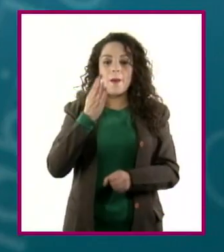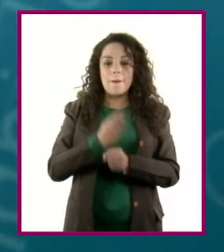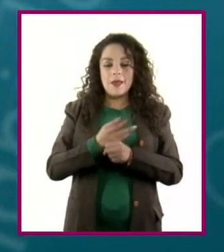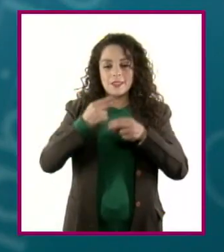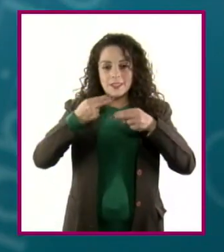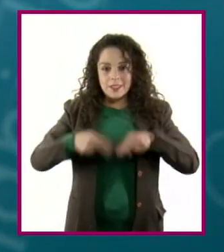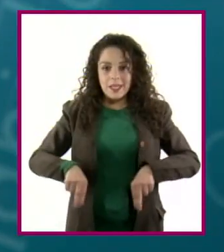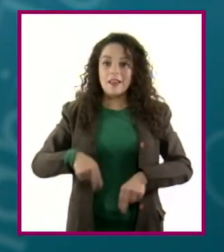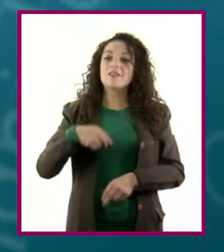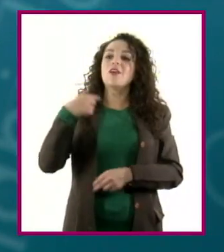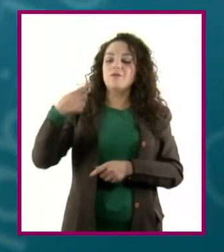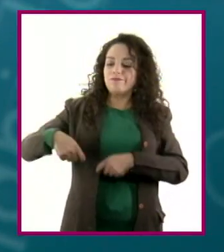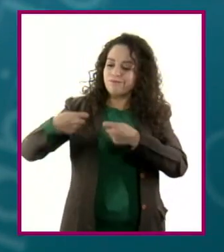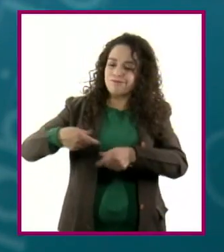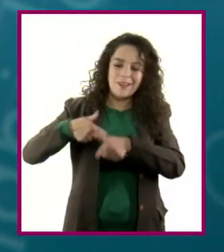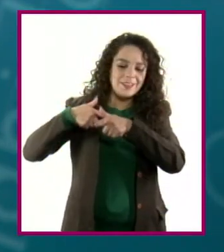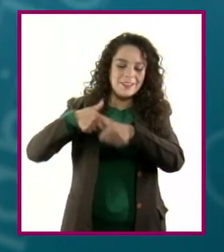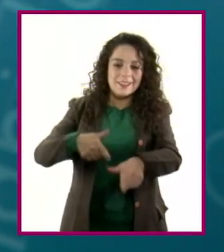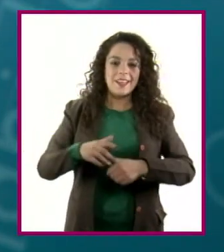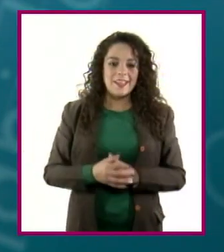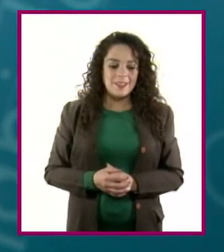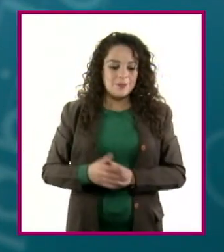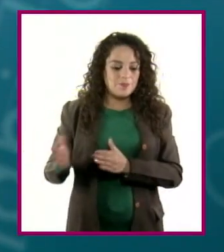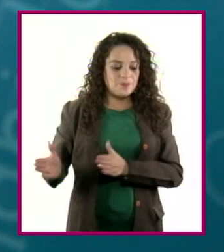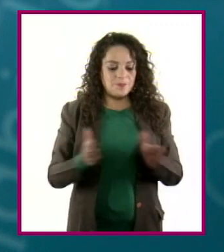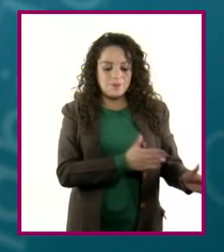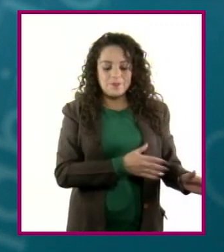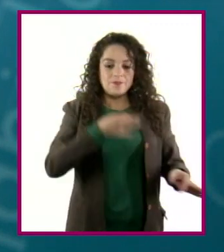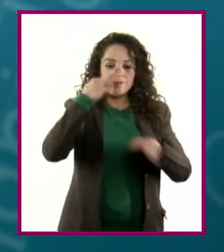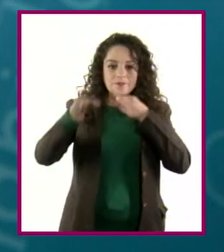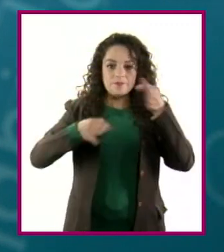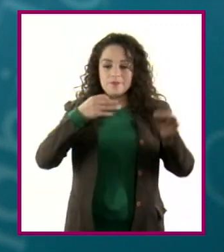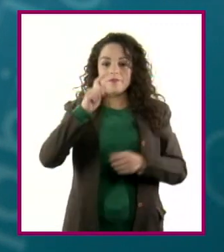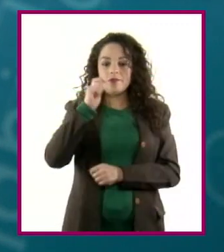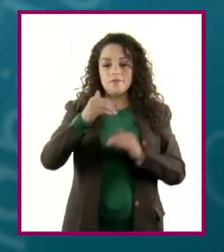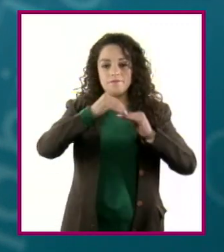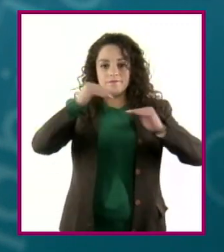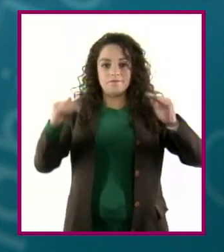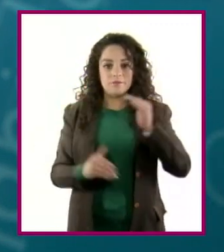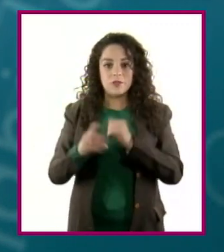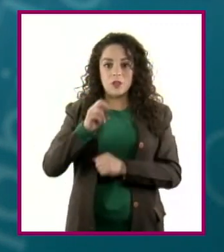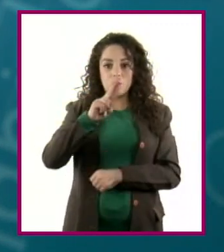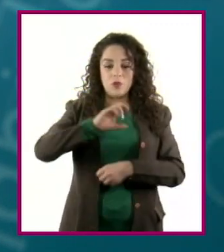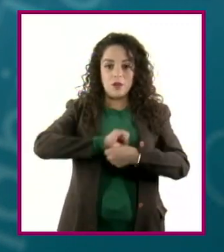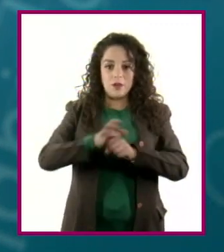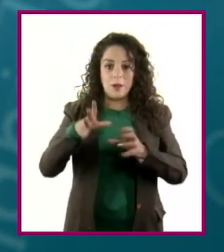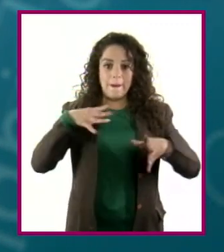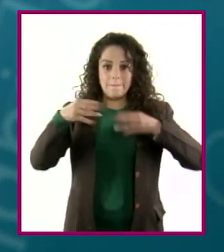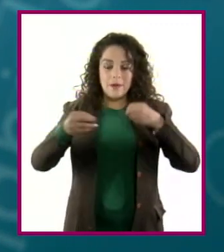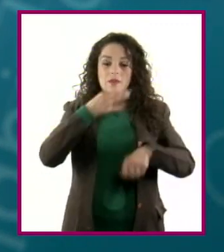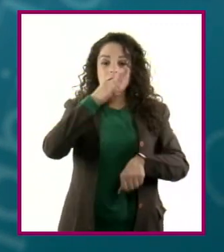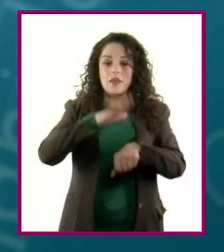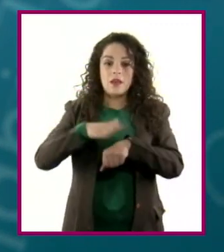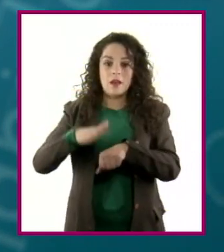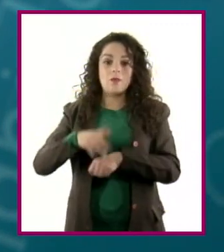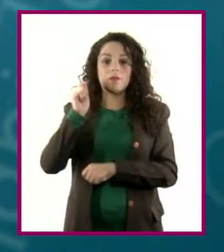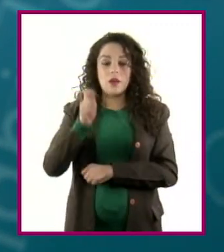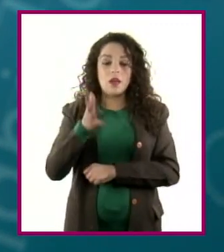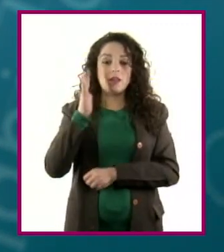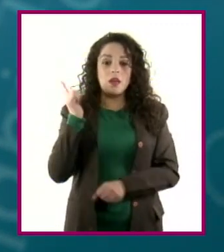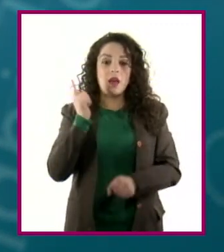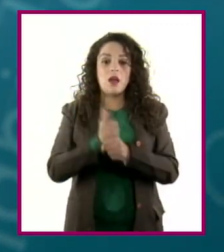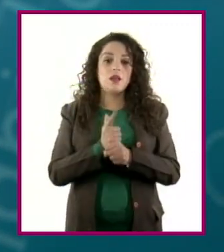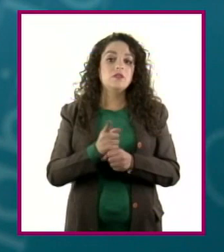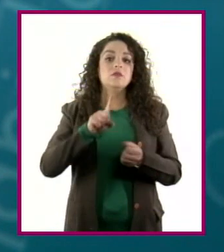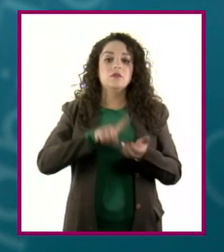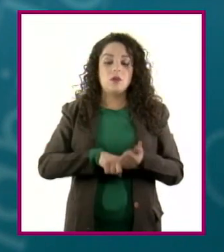vengan. En otras noticias sobre los sectores que viven mayor inequidad derivada de la pandemia, nos reportan que se han intensificado los